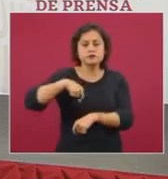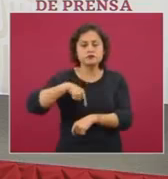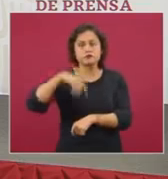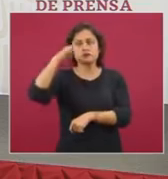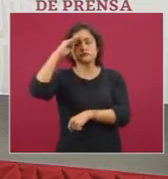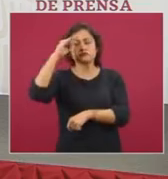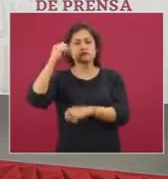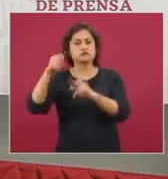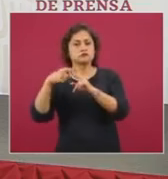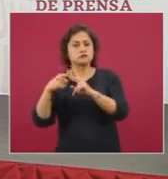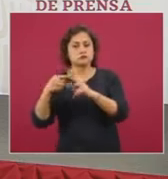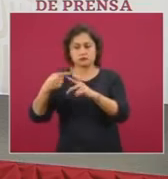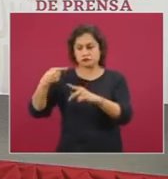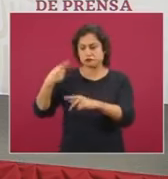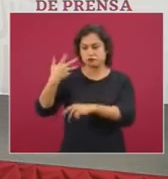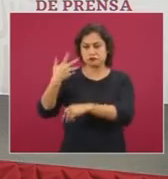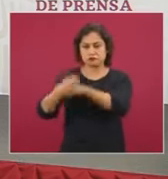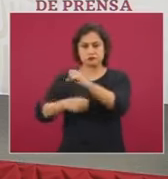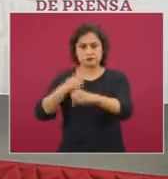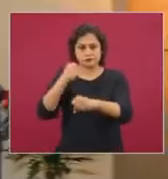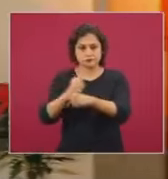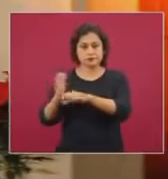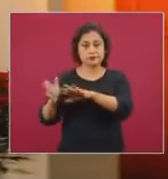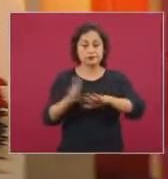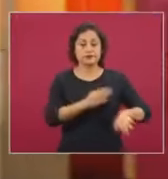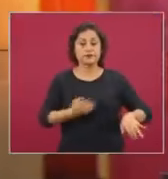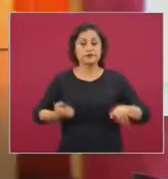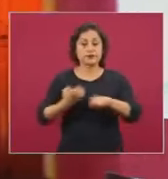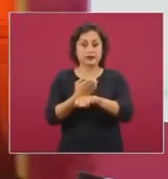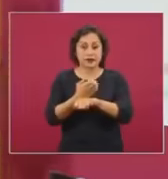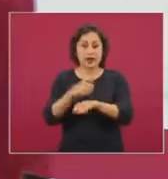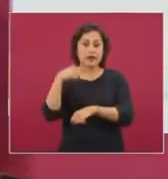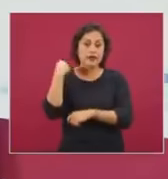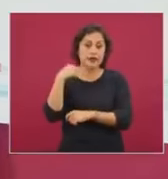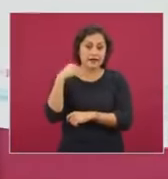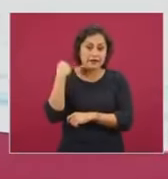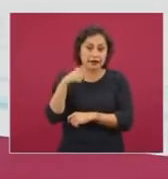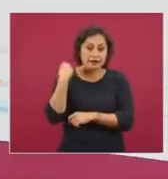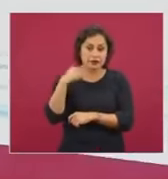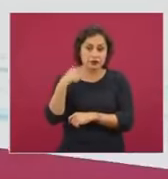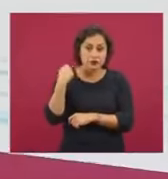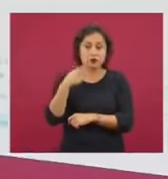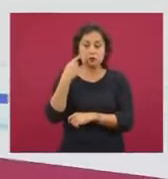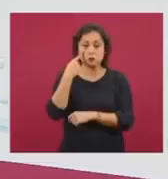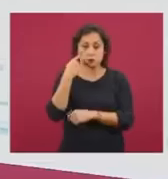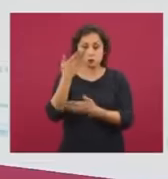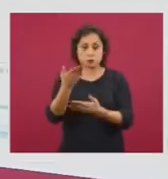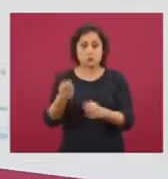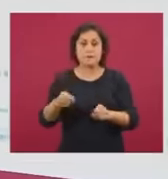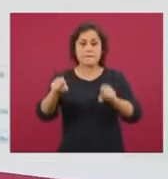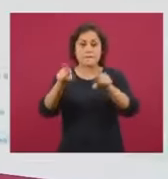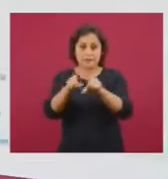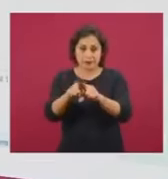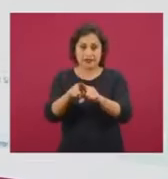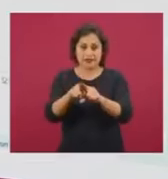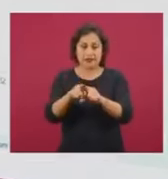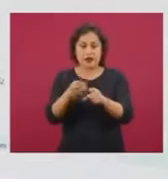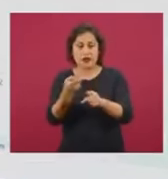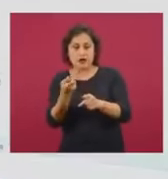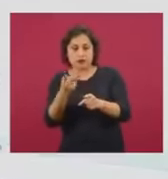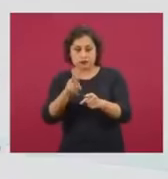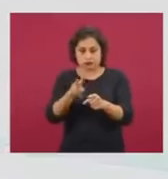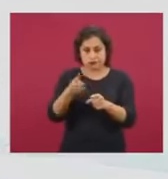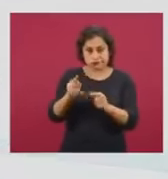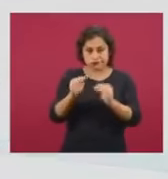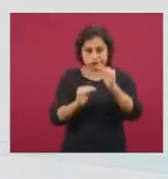5 años. Tabasco, también, como se presentó también en esta curva medio bimodal, que